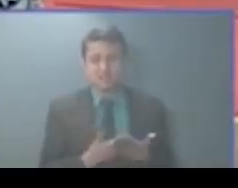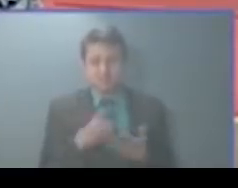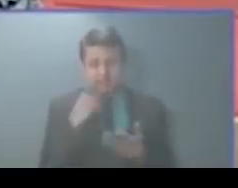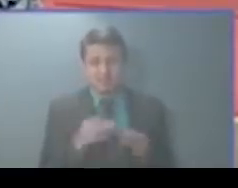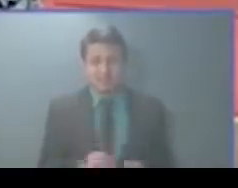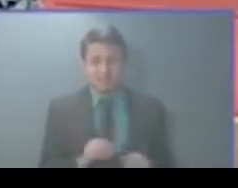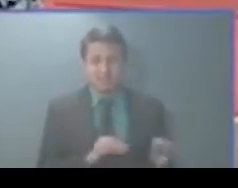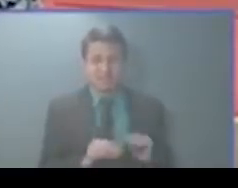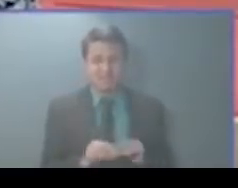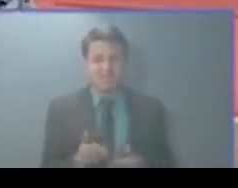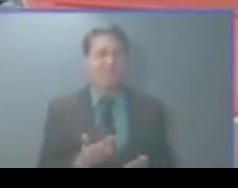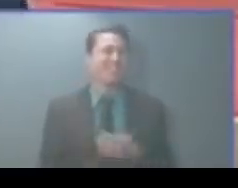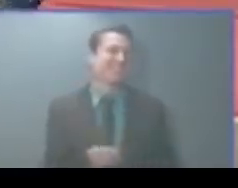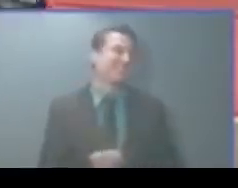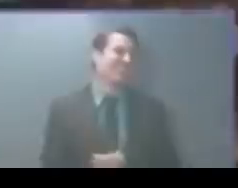las leyes.